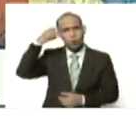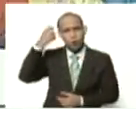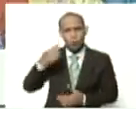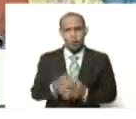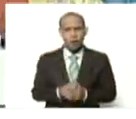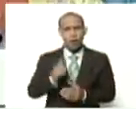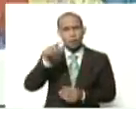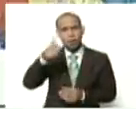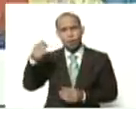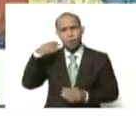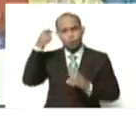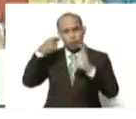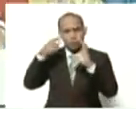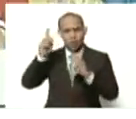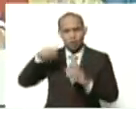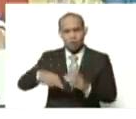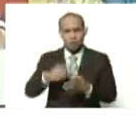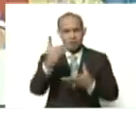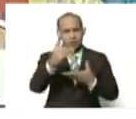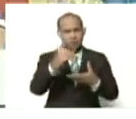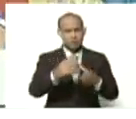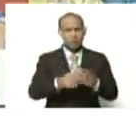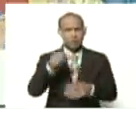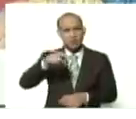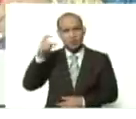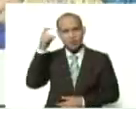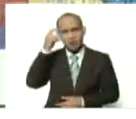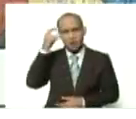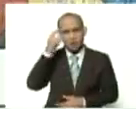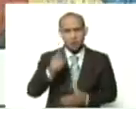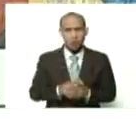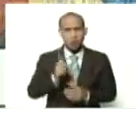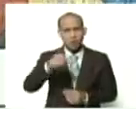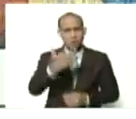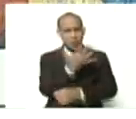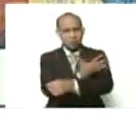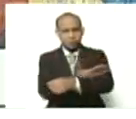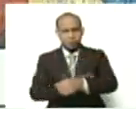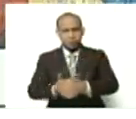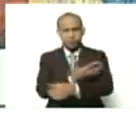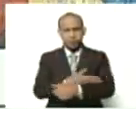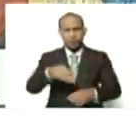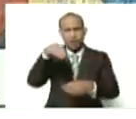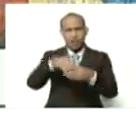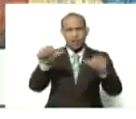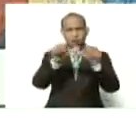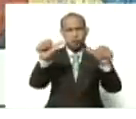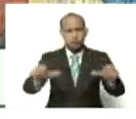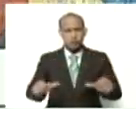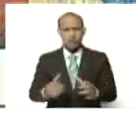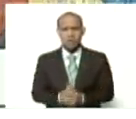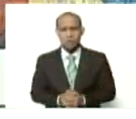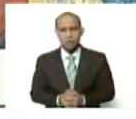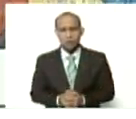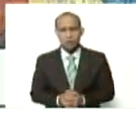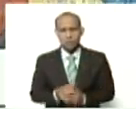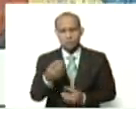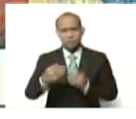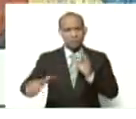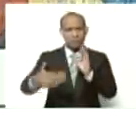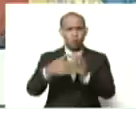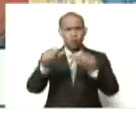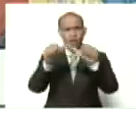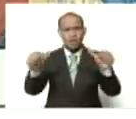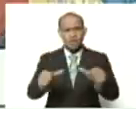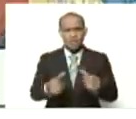ver en el video, en el documental del día de hoy, sino las heridas que dejó al sistema, las heridas contra los sistemas